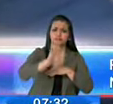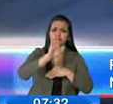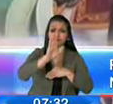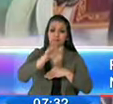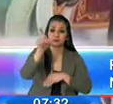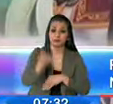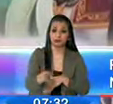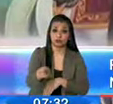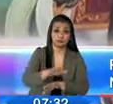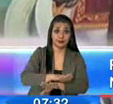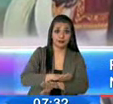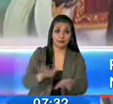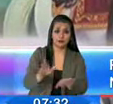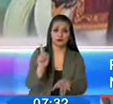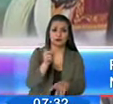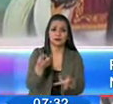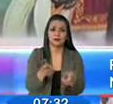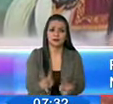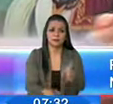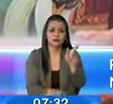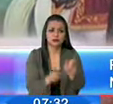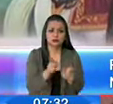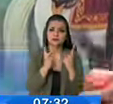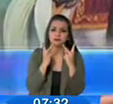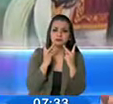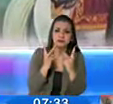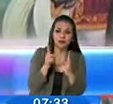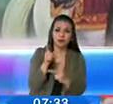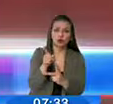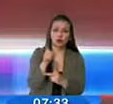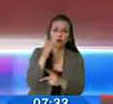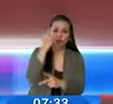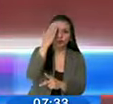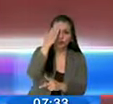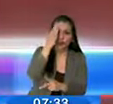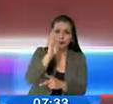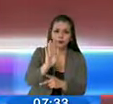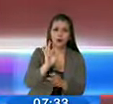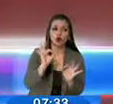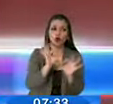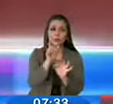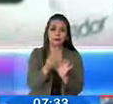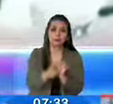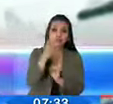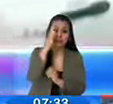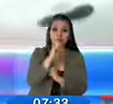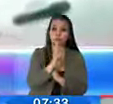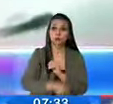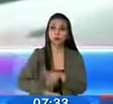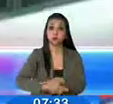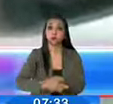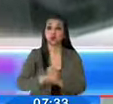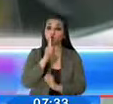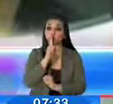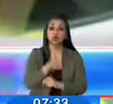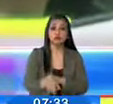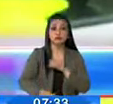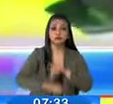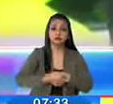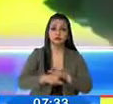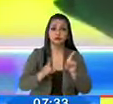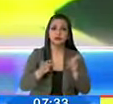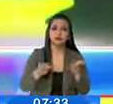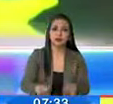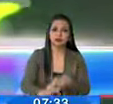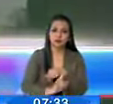autor. A los que han tratado de, o a los que trataren de tapar el delito, de esconderlo, de hacer